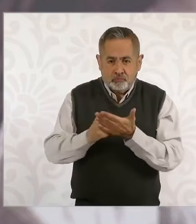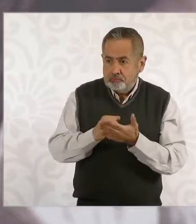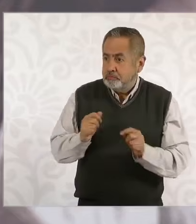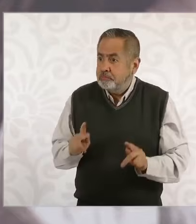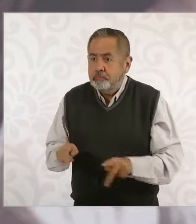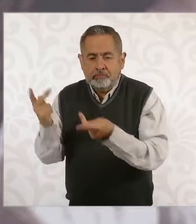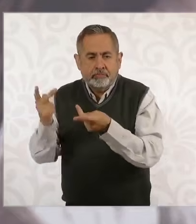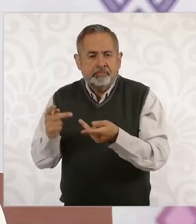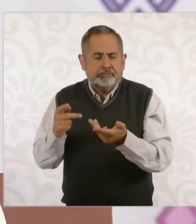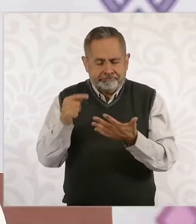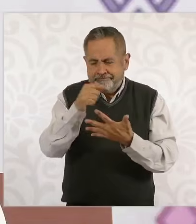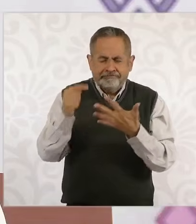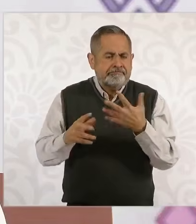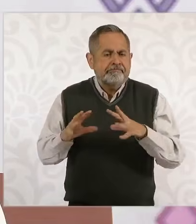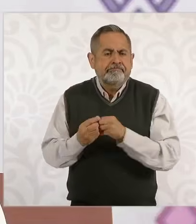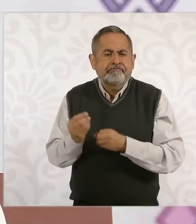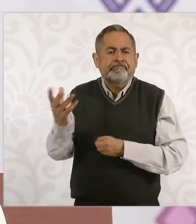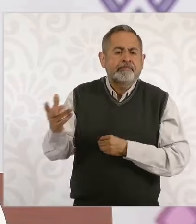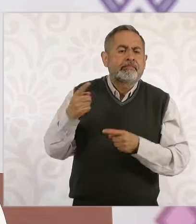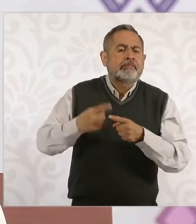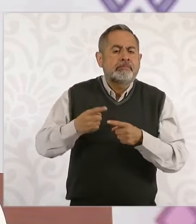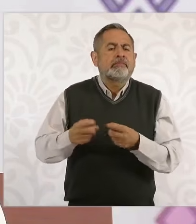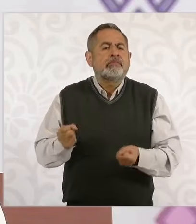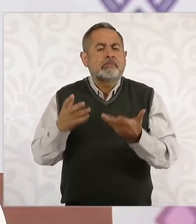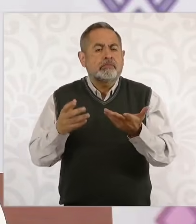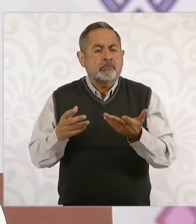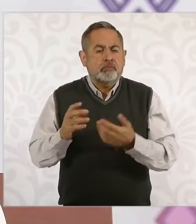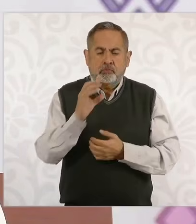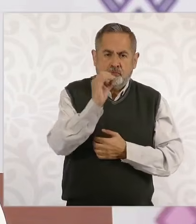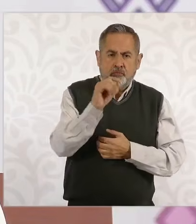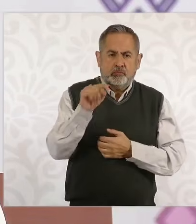tenemos de petrolíferos, es de